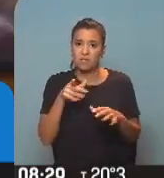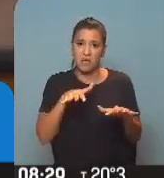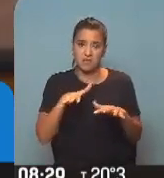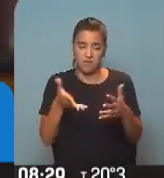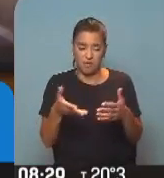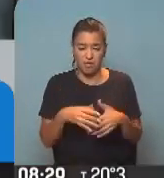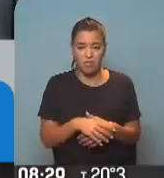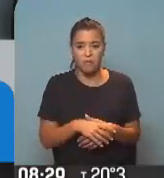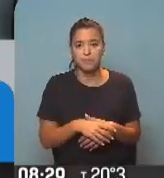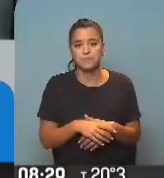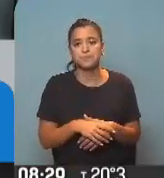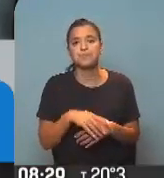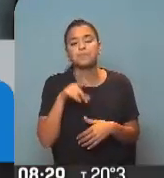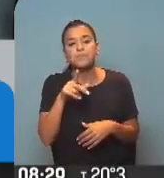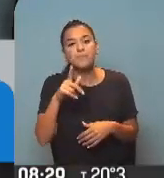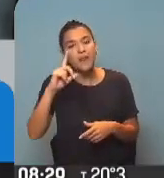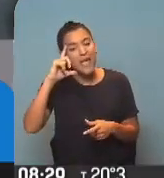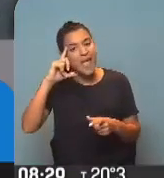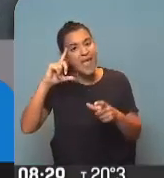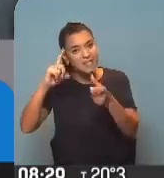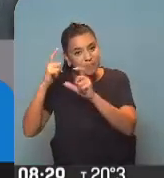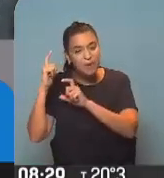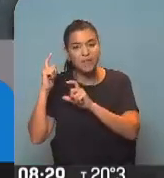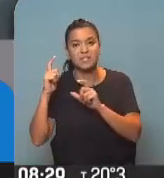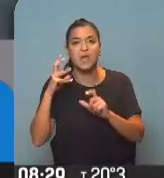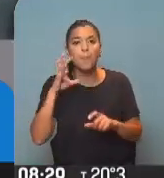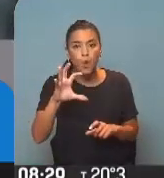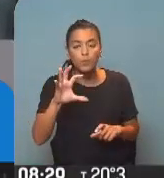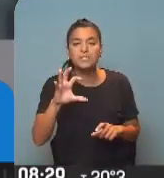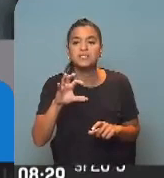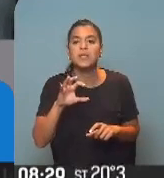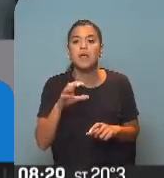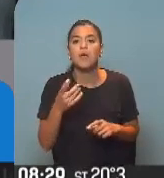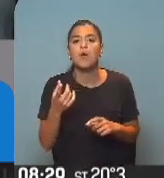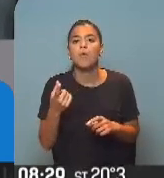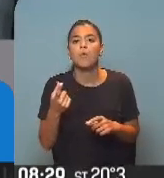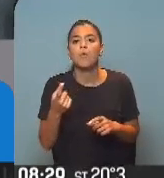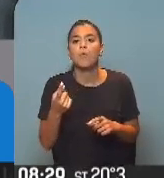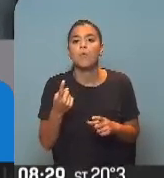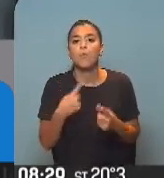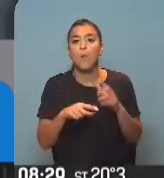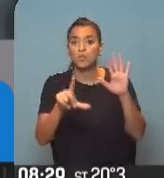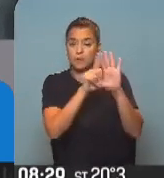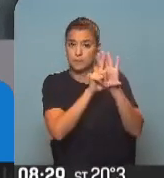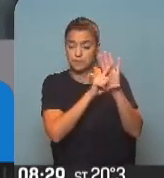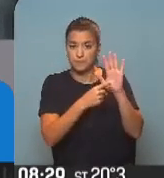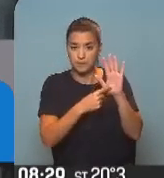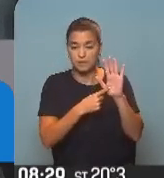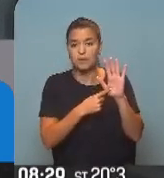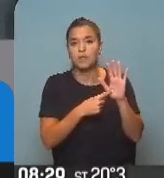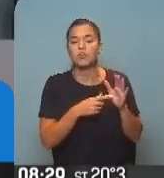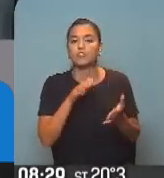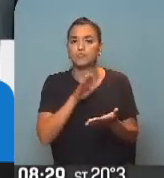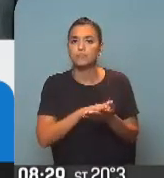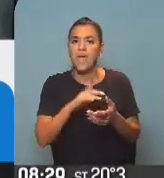de la experiencia que toma la provincia de buenos aires se tomó cuando se digamos se legisla en la materia se tomó